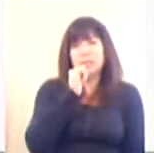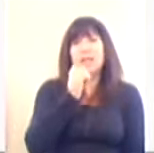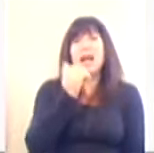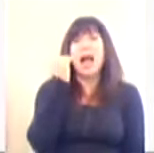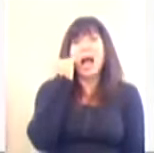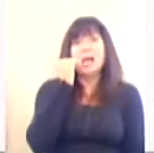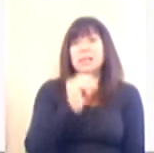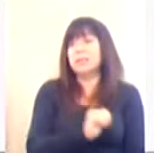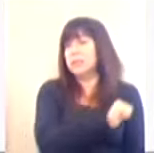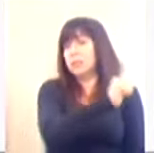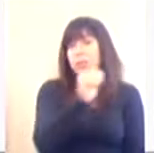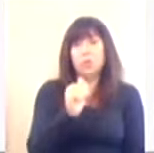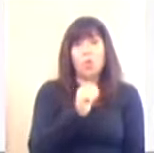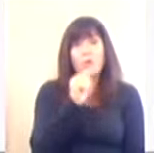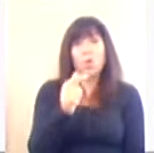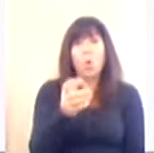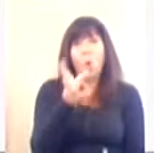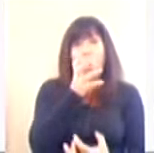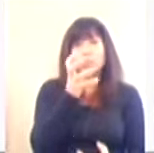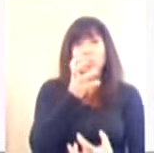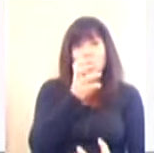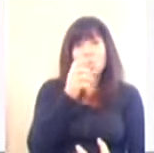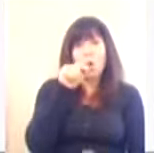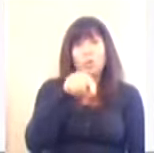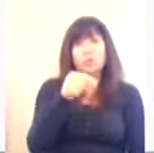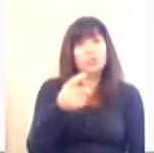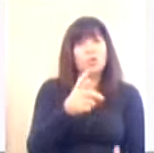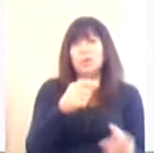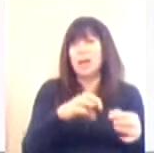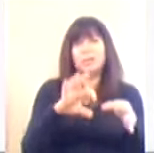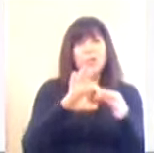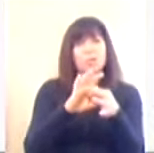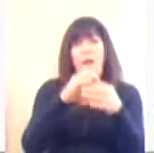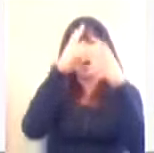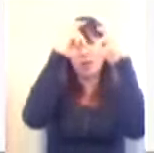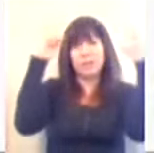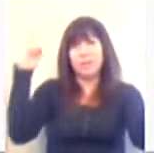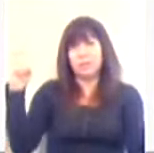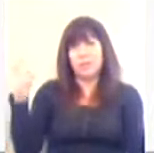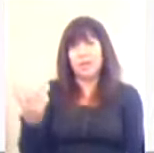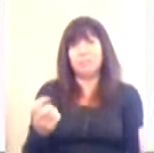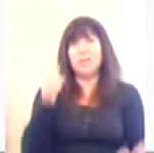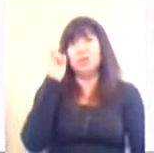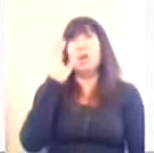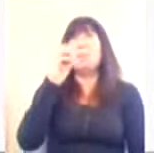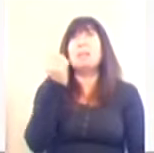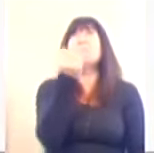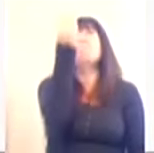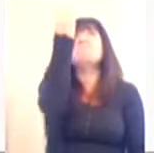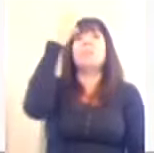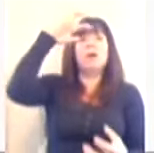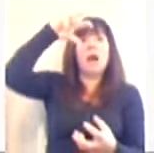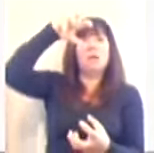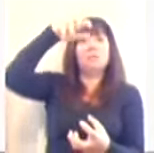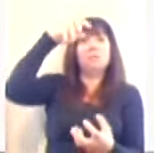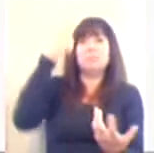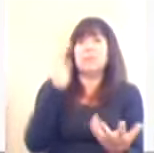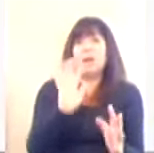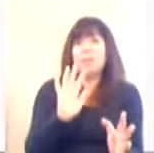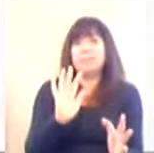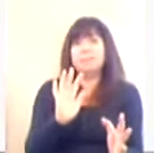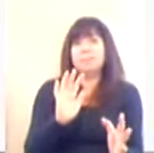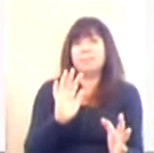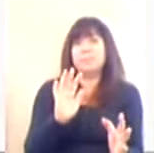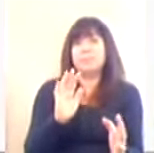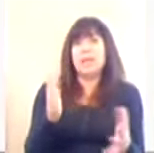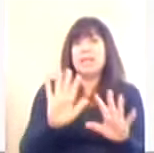consumos típicos no están asociados a electricidad, con excepción de la iluminación o algunos artefactos. Ni la calefacción, ni la cocción,